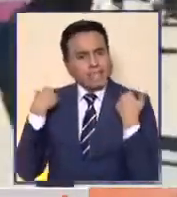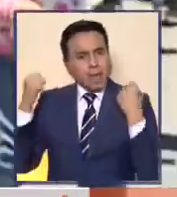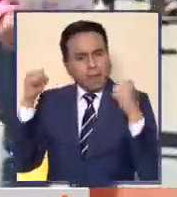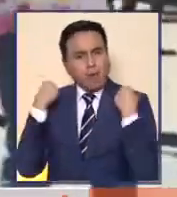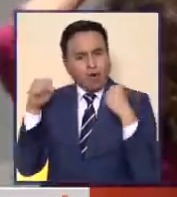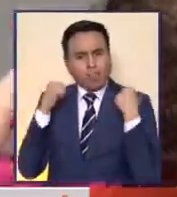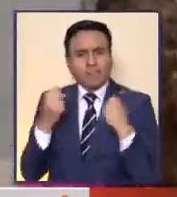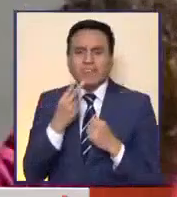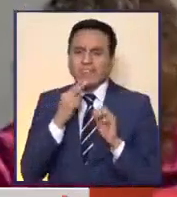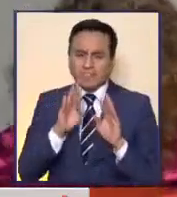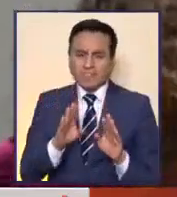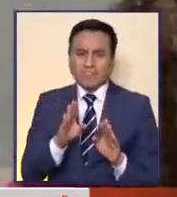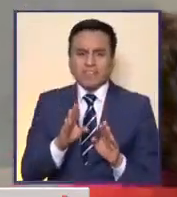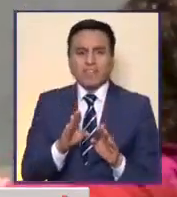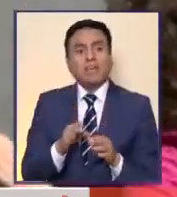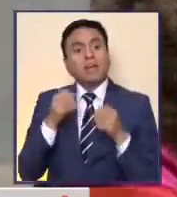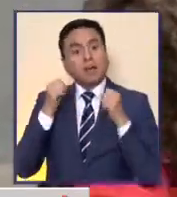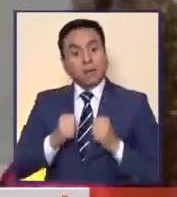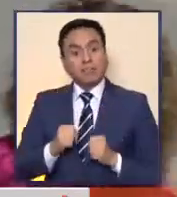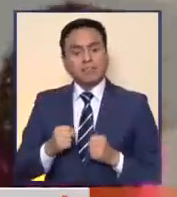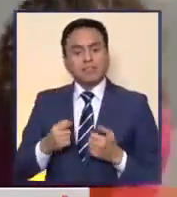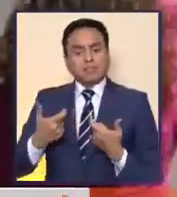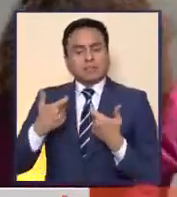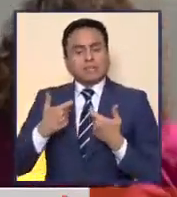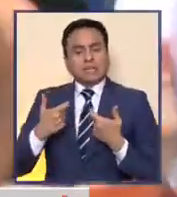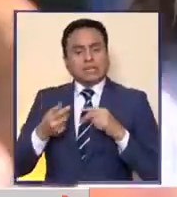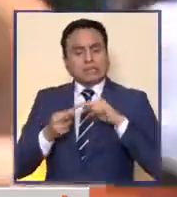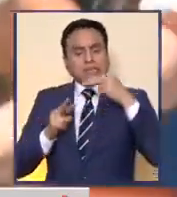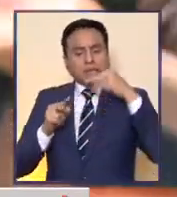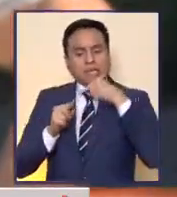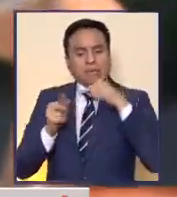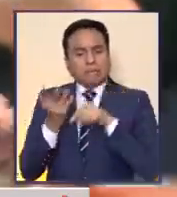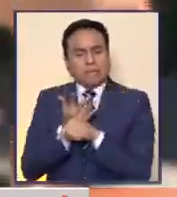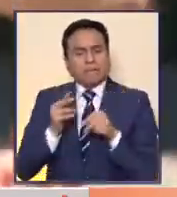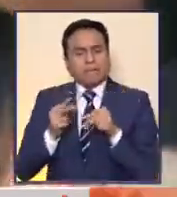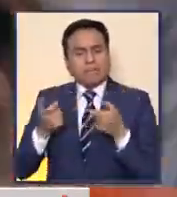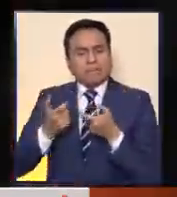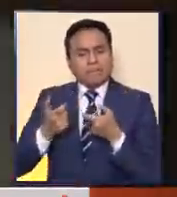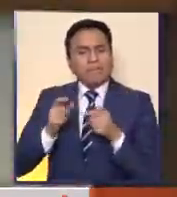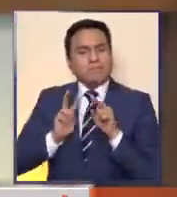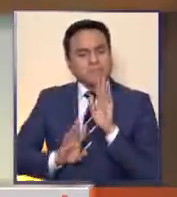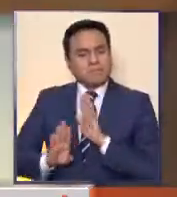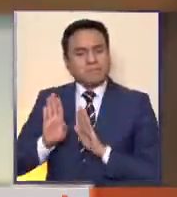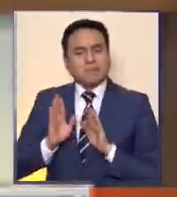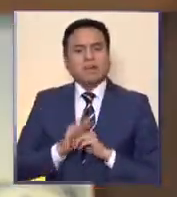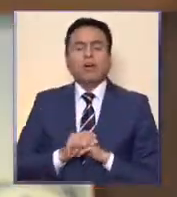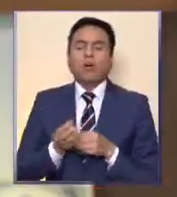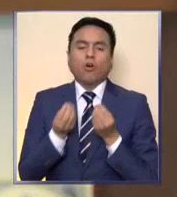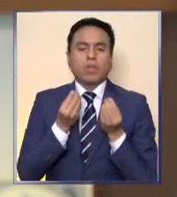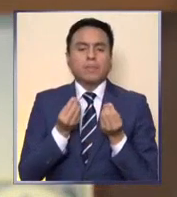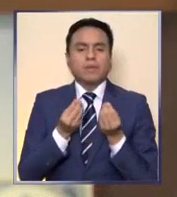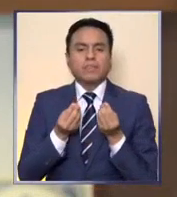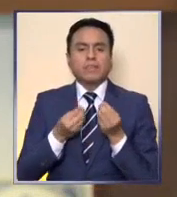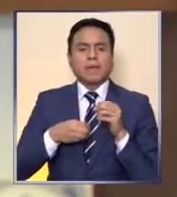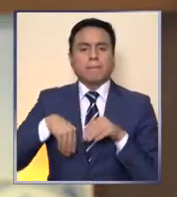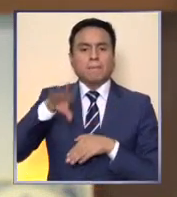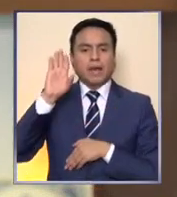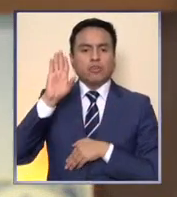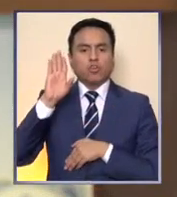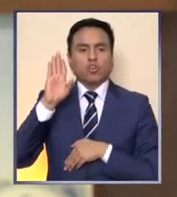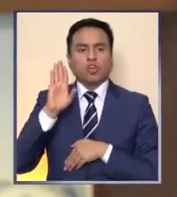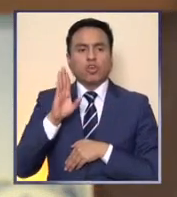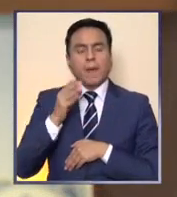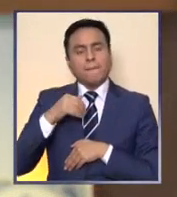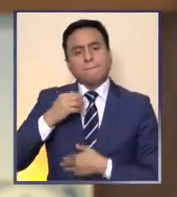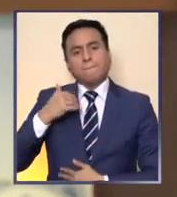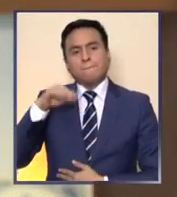estilo de vida son capaces de controlar el efecto del gen defectuoso. Obviamente que el mayor alza